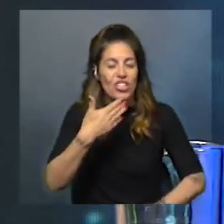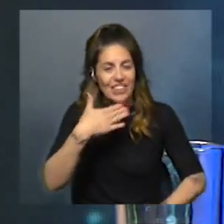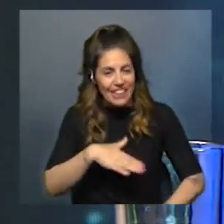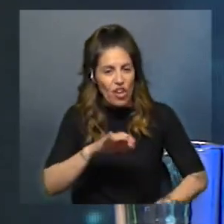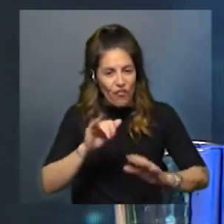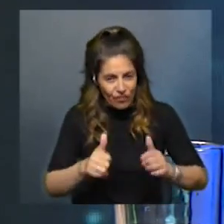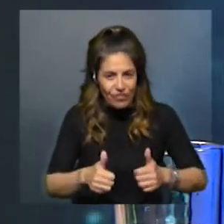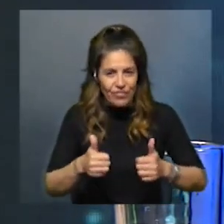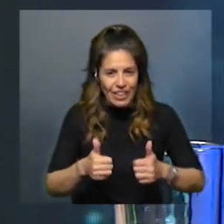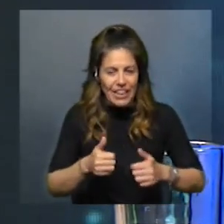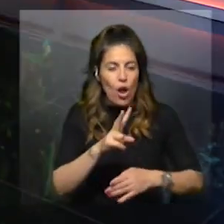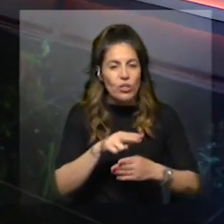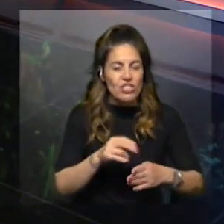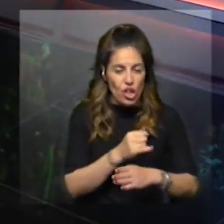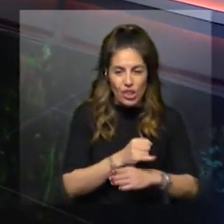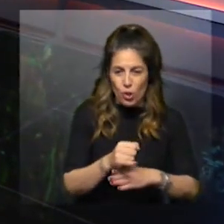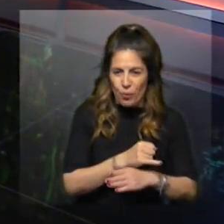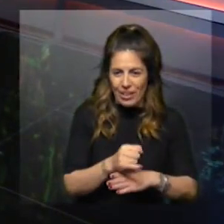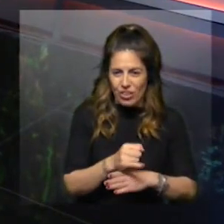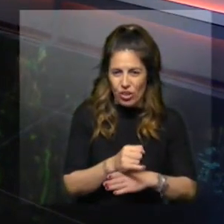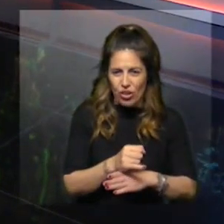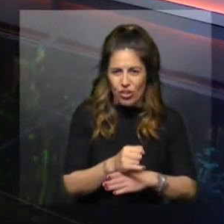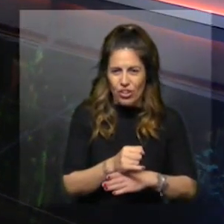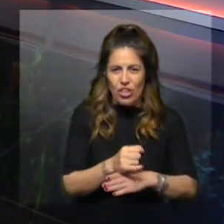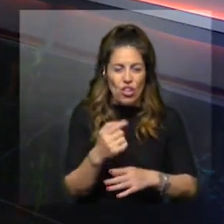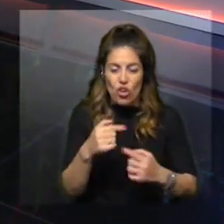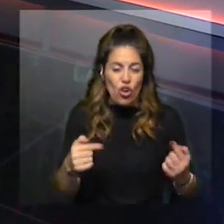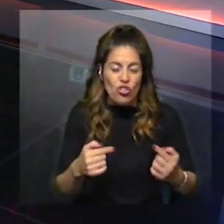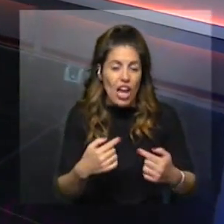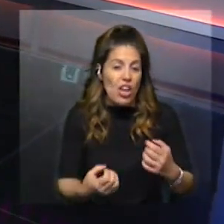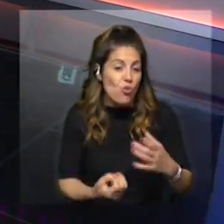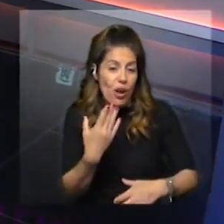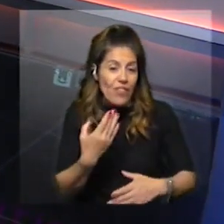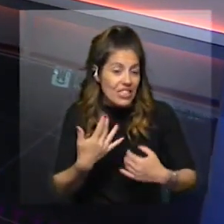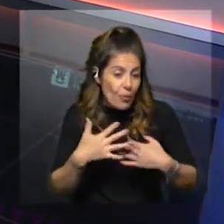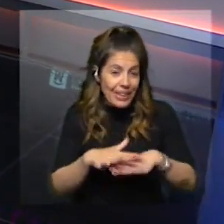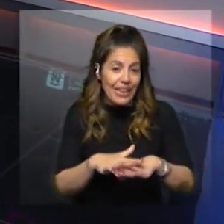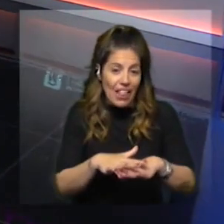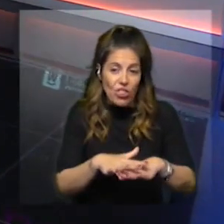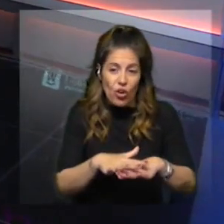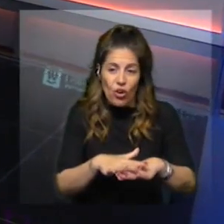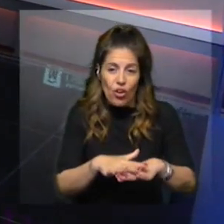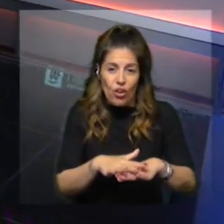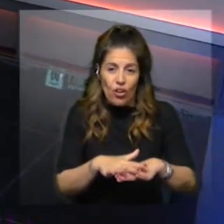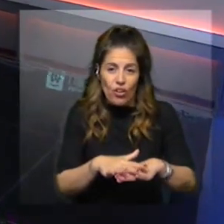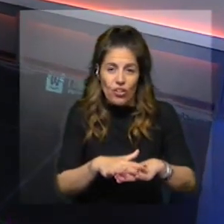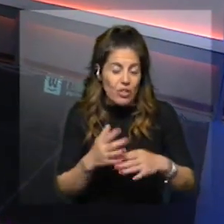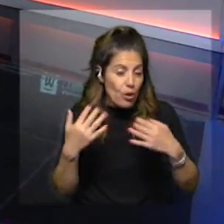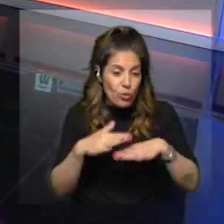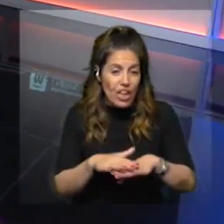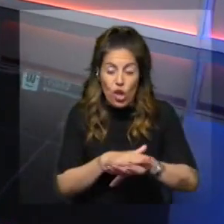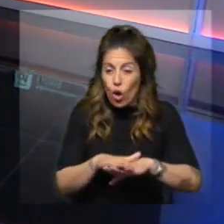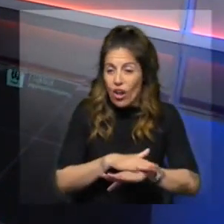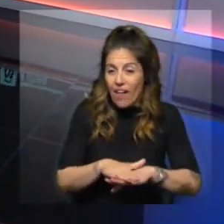tema de la utilización del instrumento. Ta, y son esos, son recursos nuevos que se van integrando y se van funcionando con la base